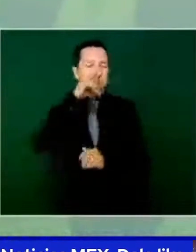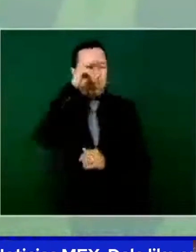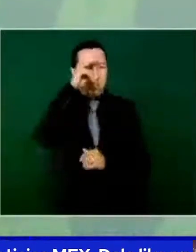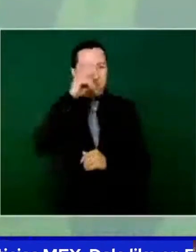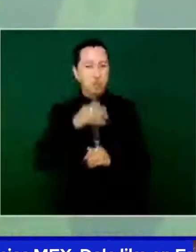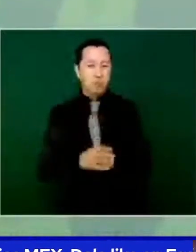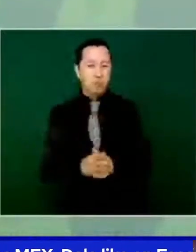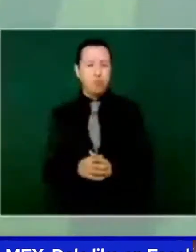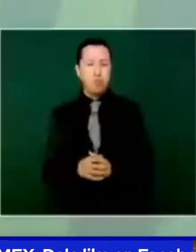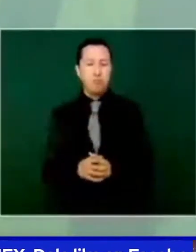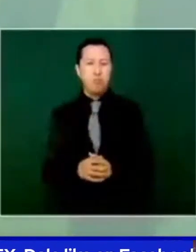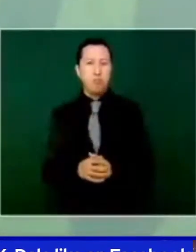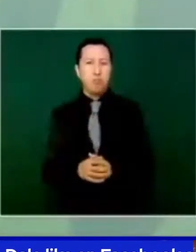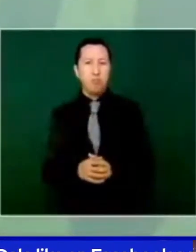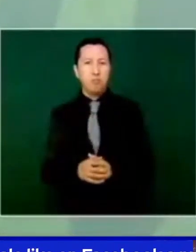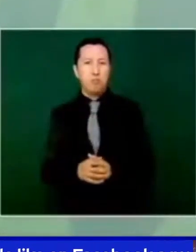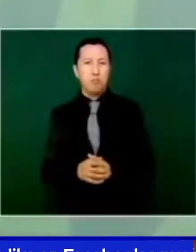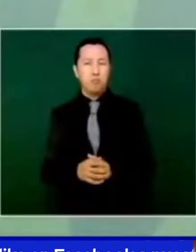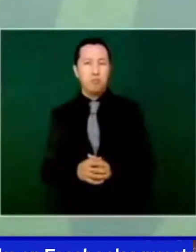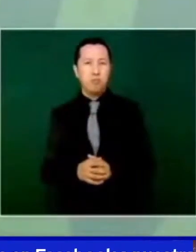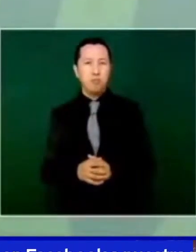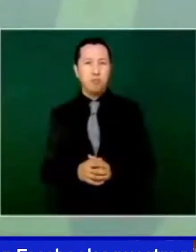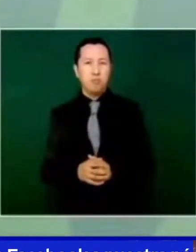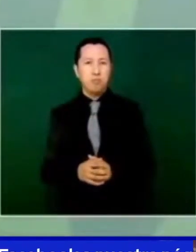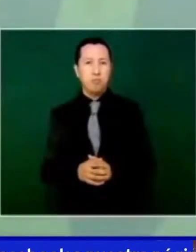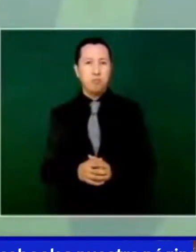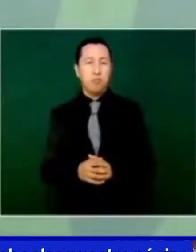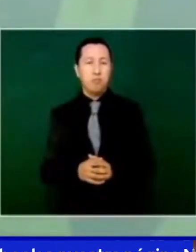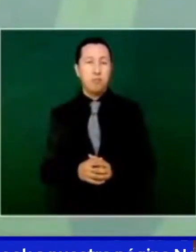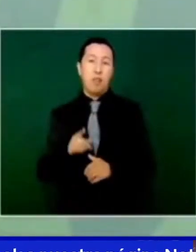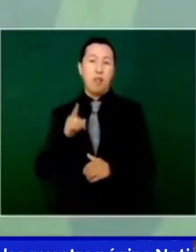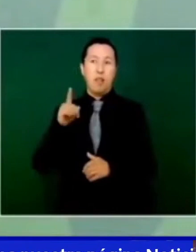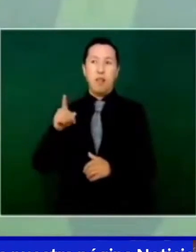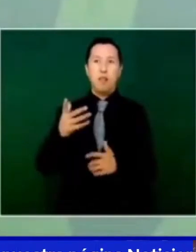Bueno, fue tan fuerte para él y para su ego